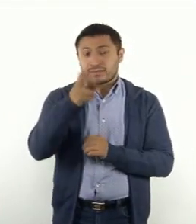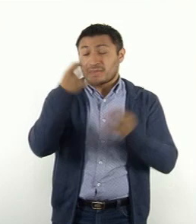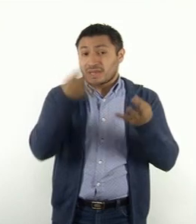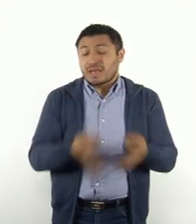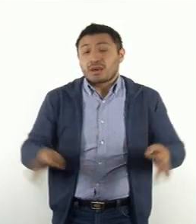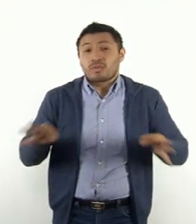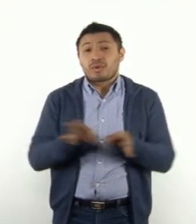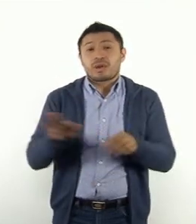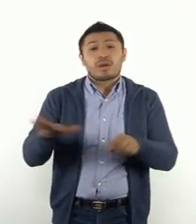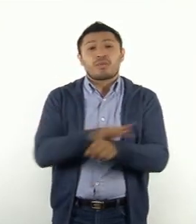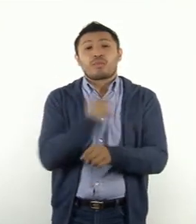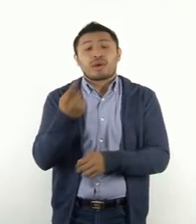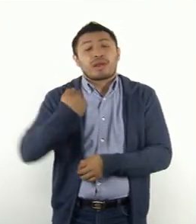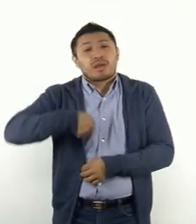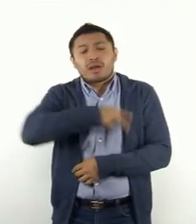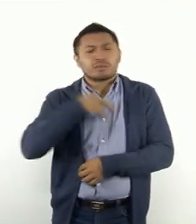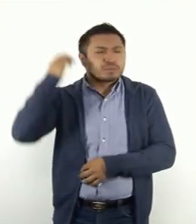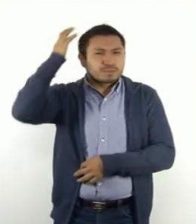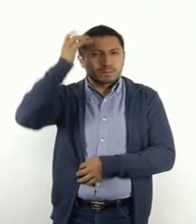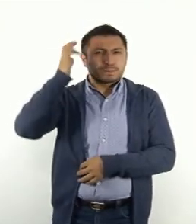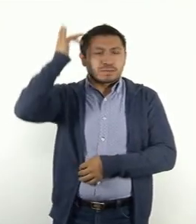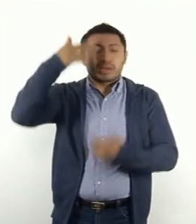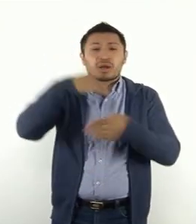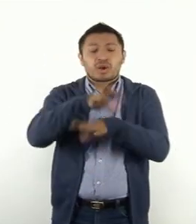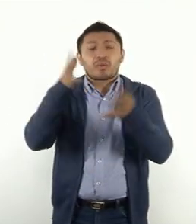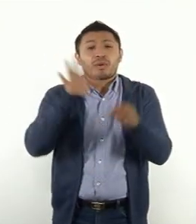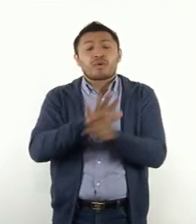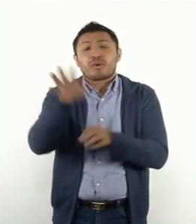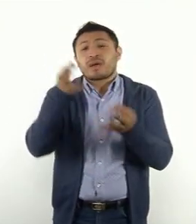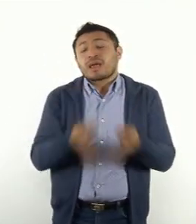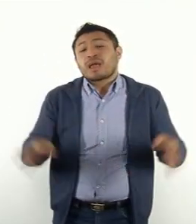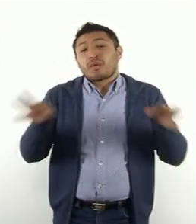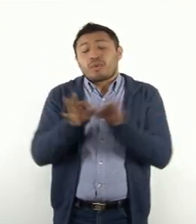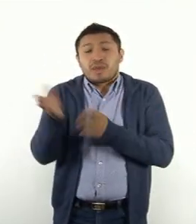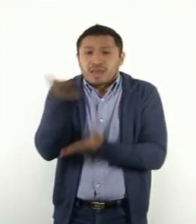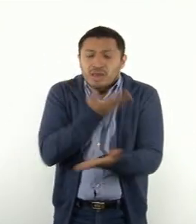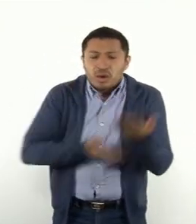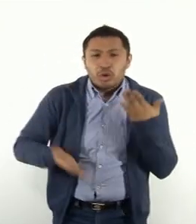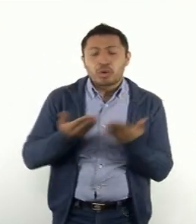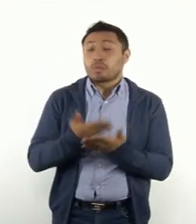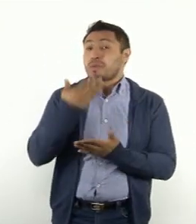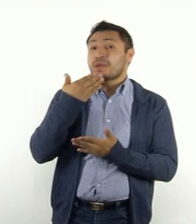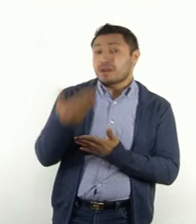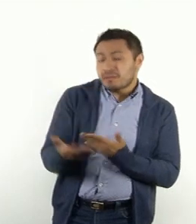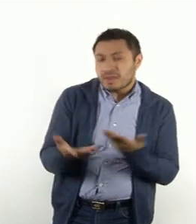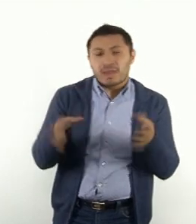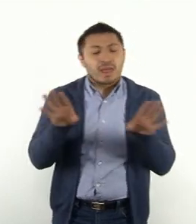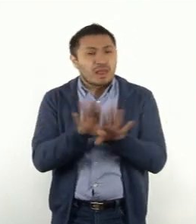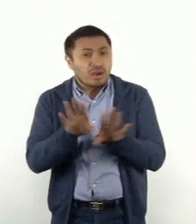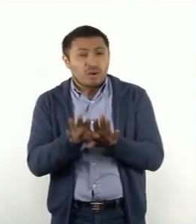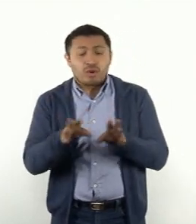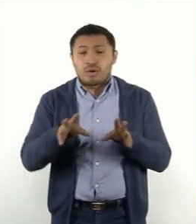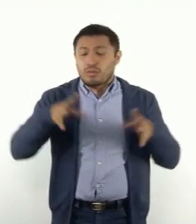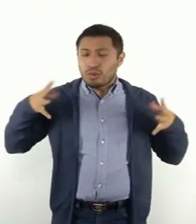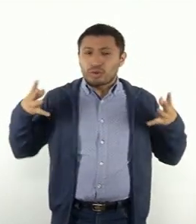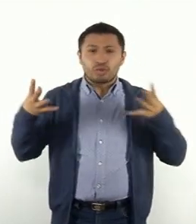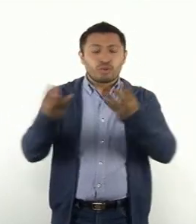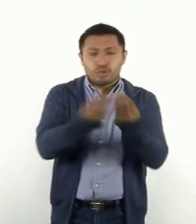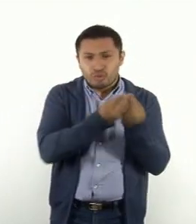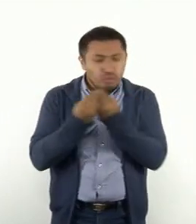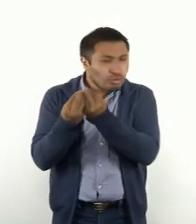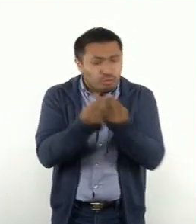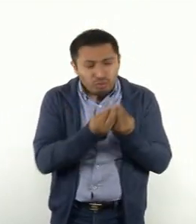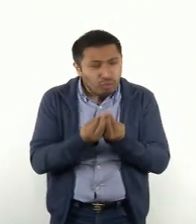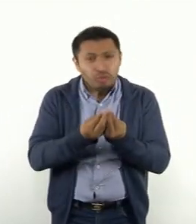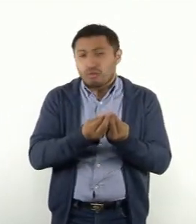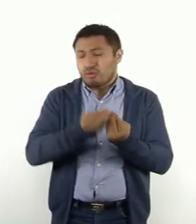nos hace reflexionar acerca de la importancia de la convivencia. Nos invita a ti, a mí, a ustedes y